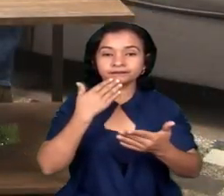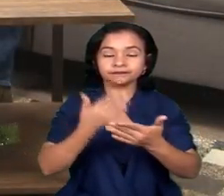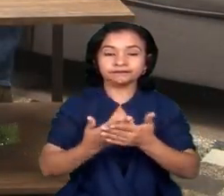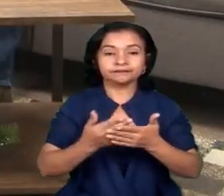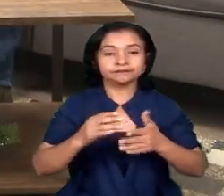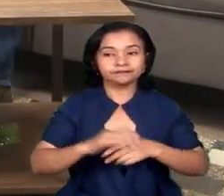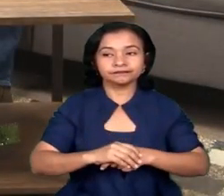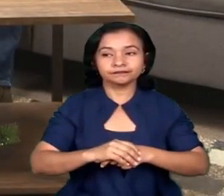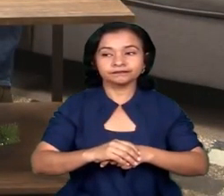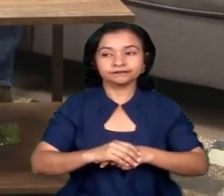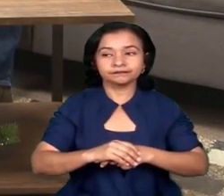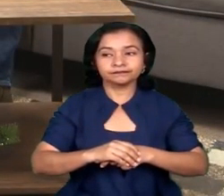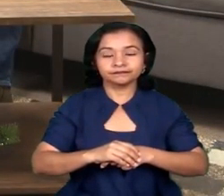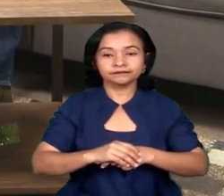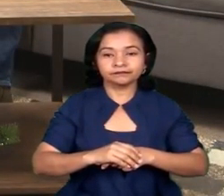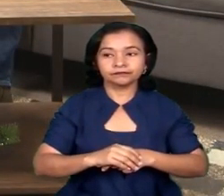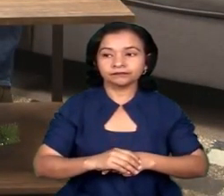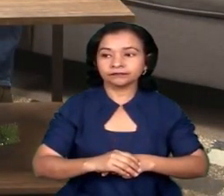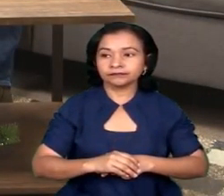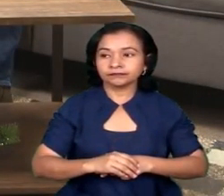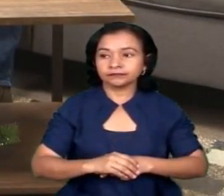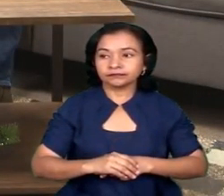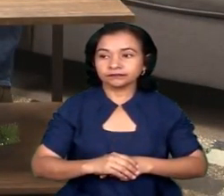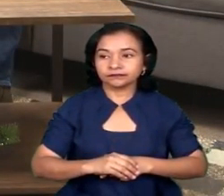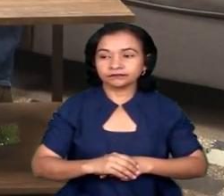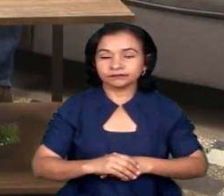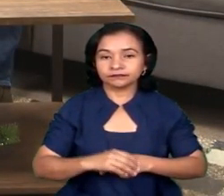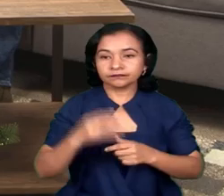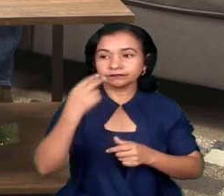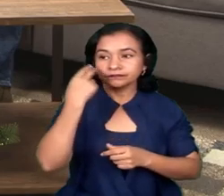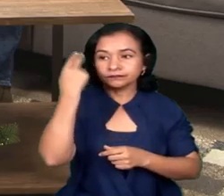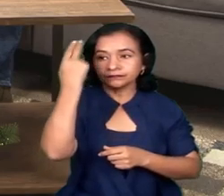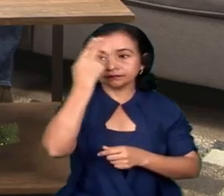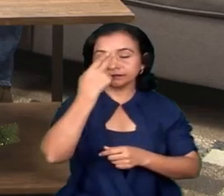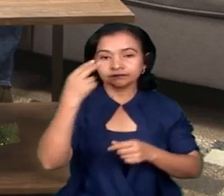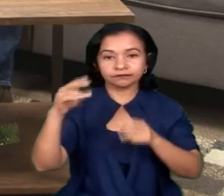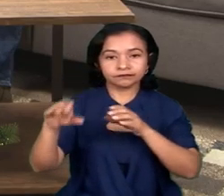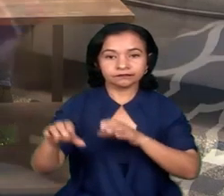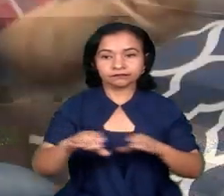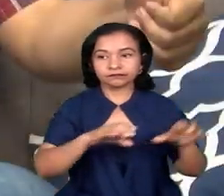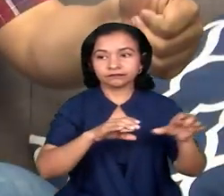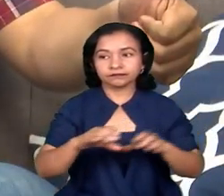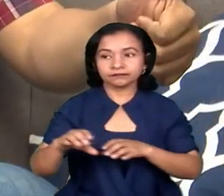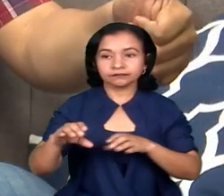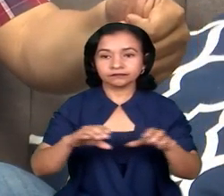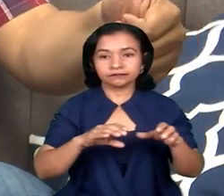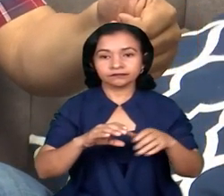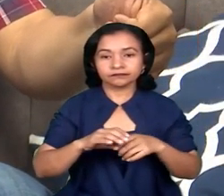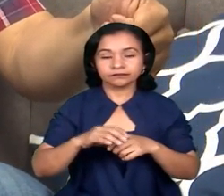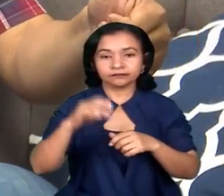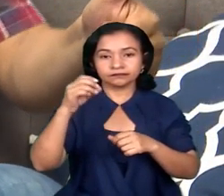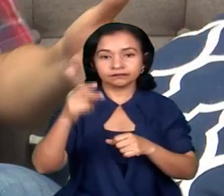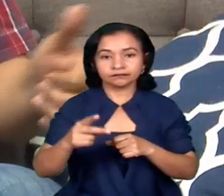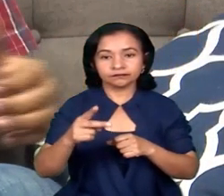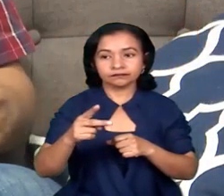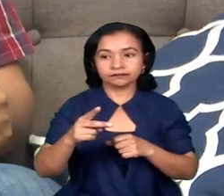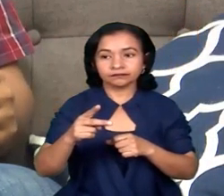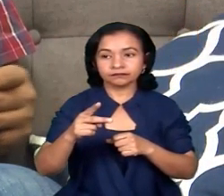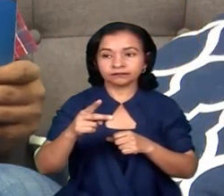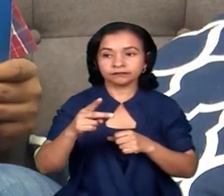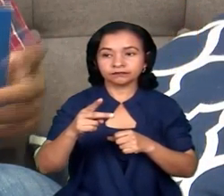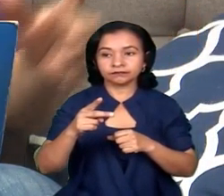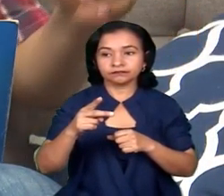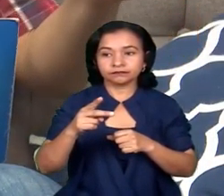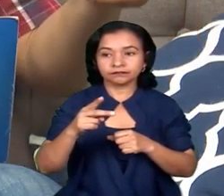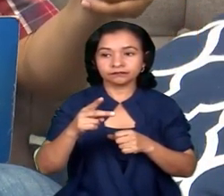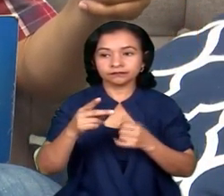Jorge González, una pregunta a partir de las actividades próximas. Entiendo que tienen segundo capítulo de Black